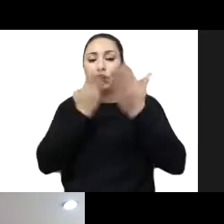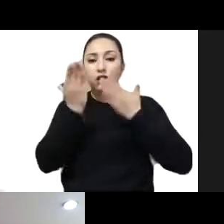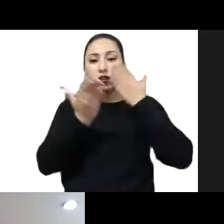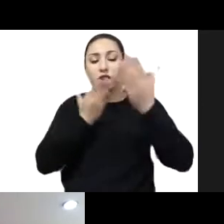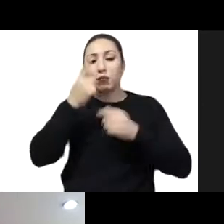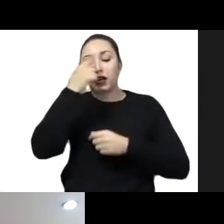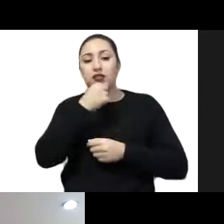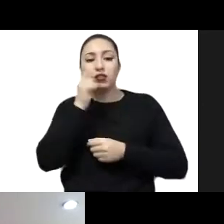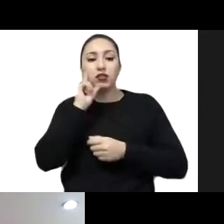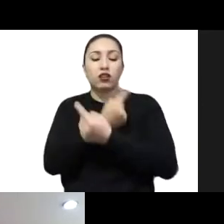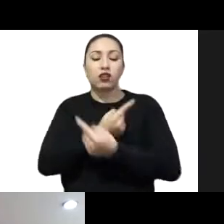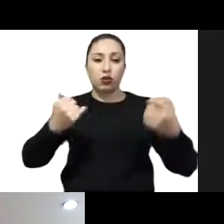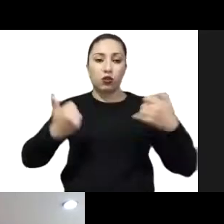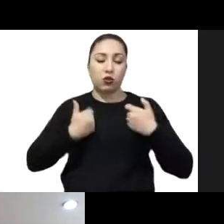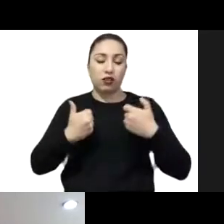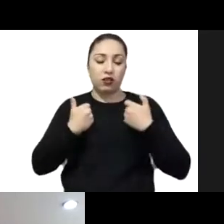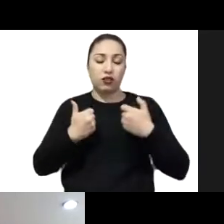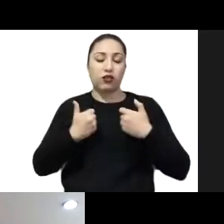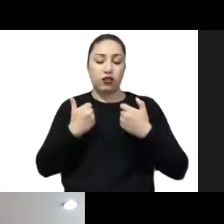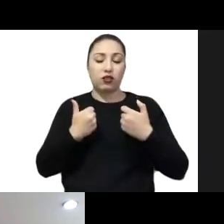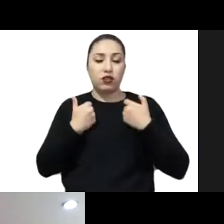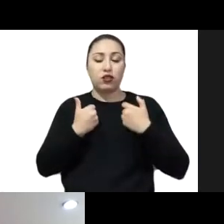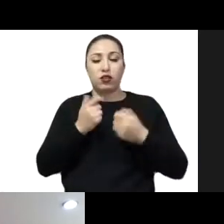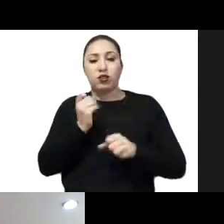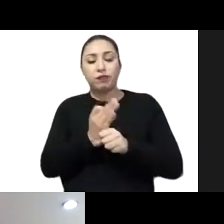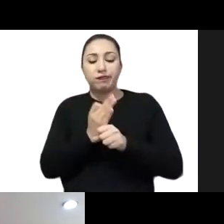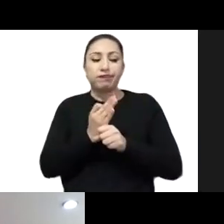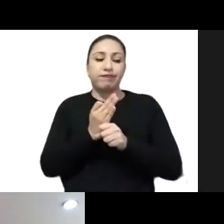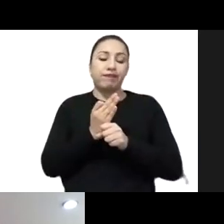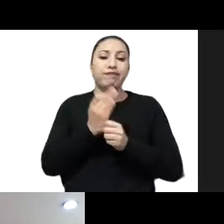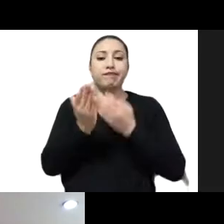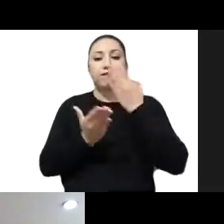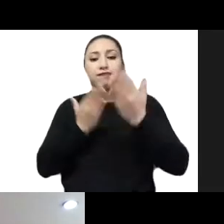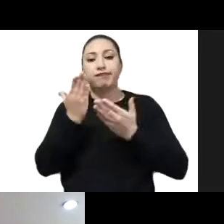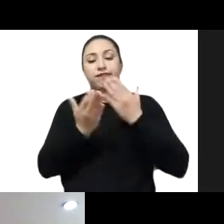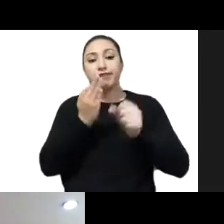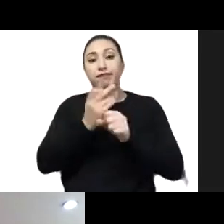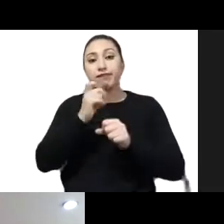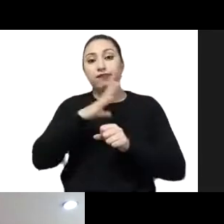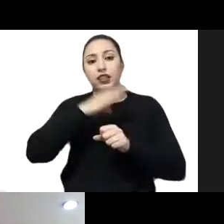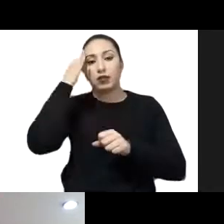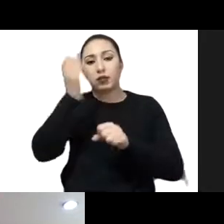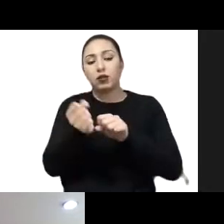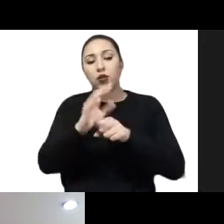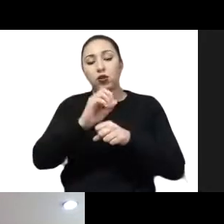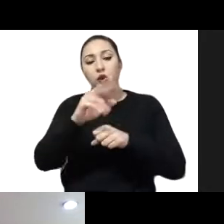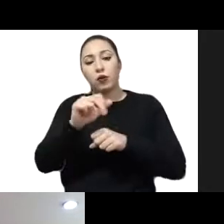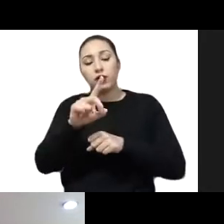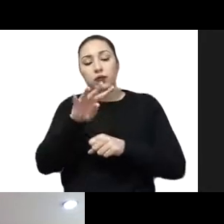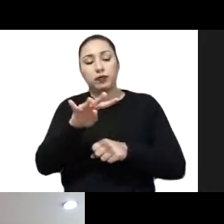niñas, niños y adolescentes que cursan sus estudios durante la actual contingencia sanitaria generada por el